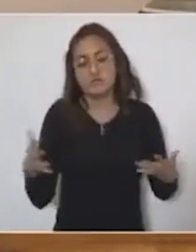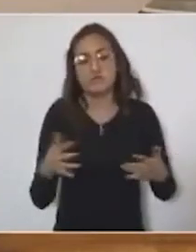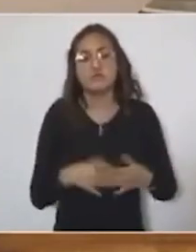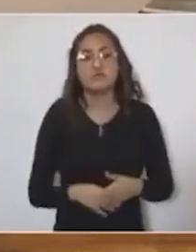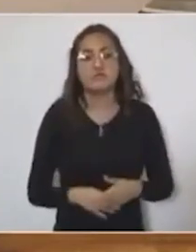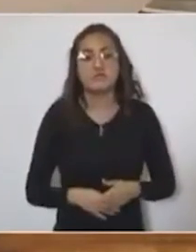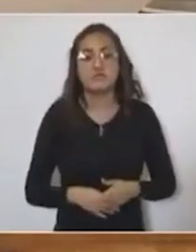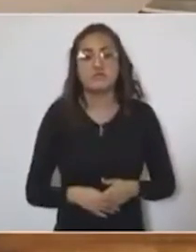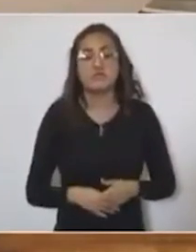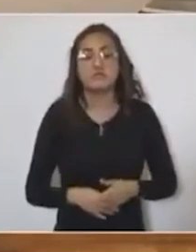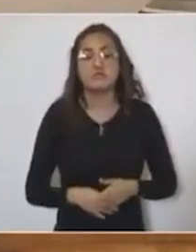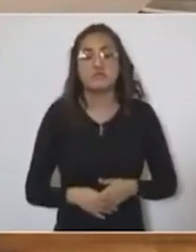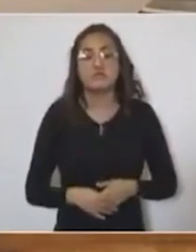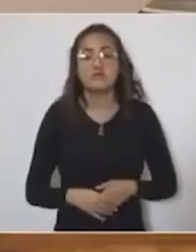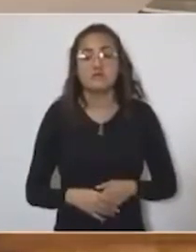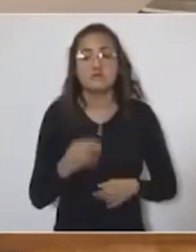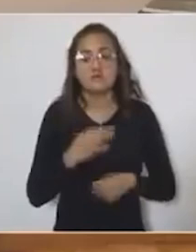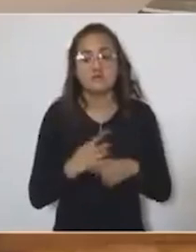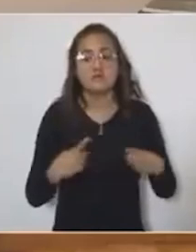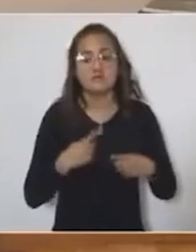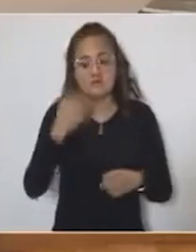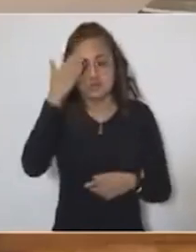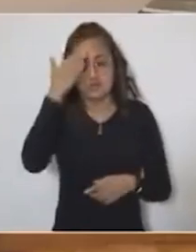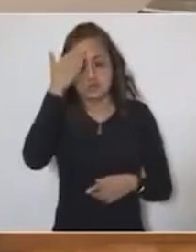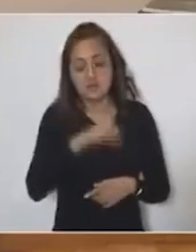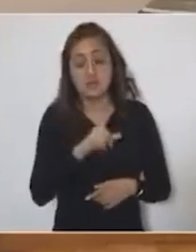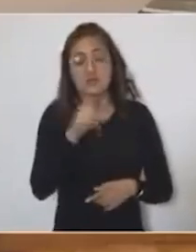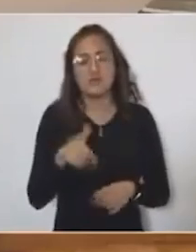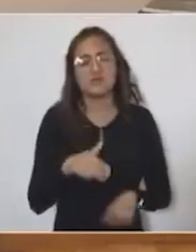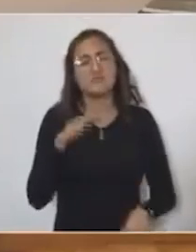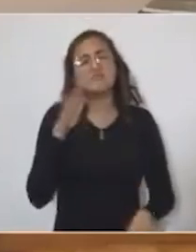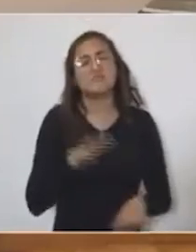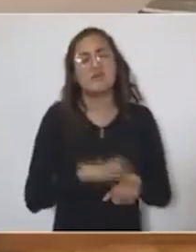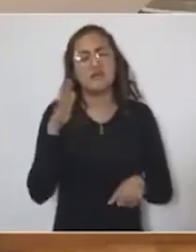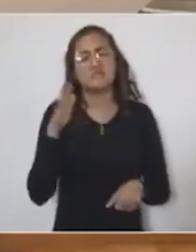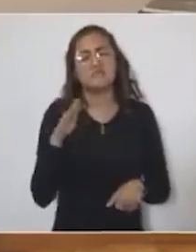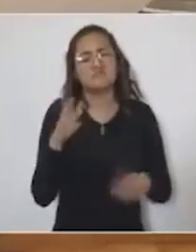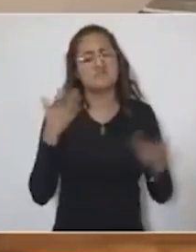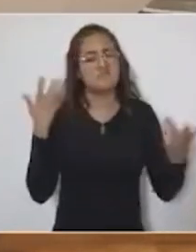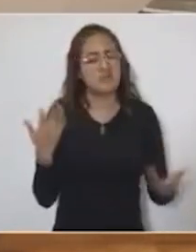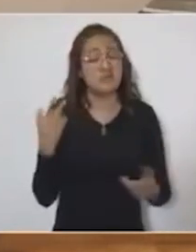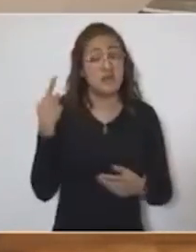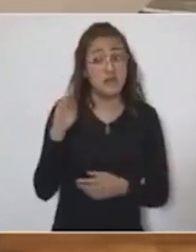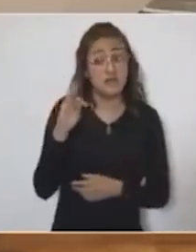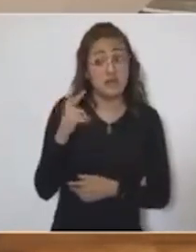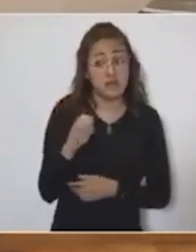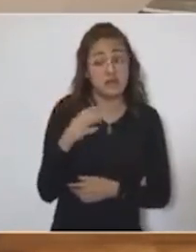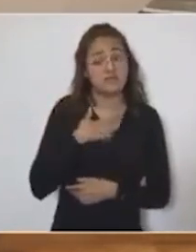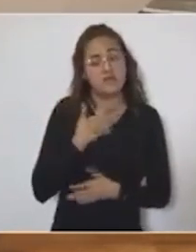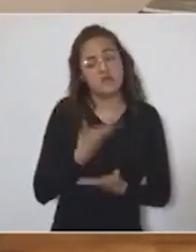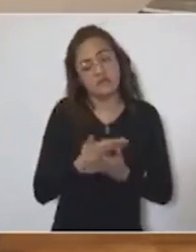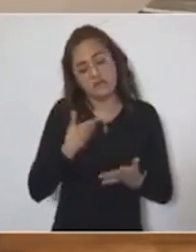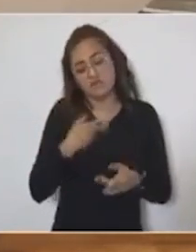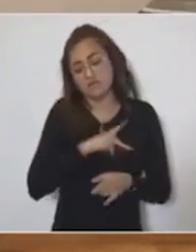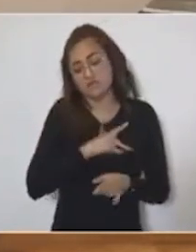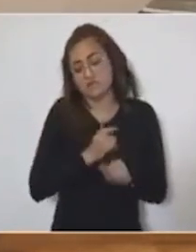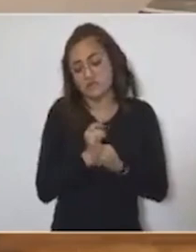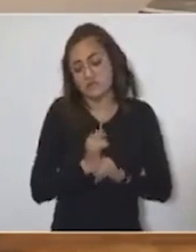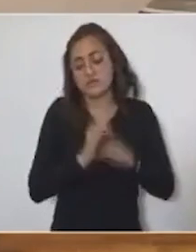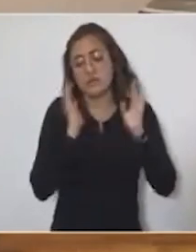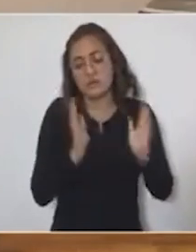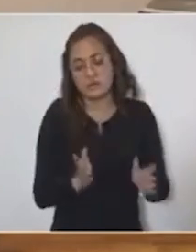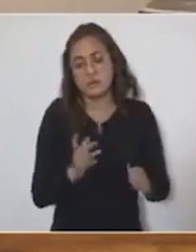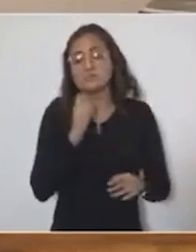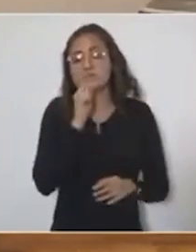historia. Lo vamos a dar a conocer. Más allá de lo que la Fiscalía haga. Pero también vamos a